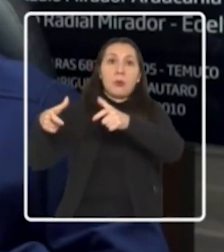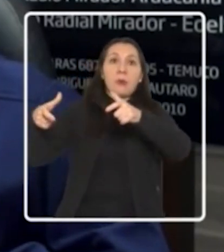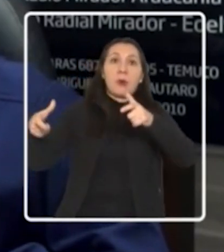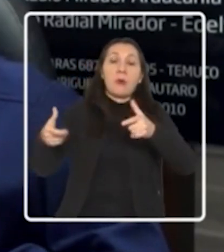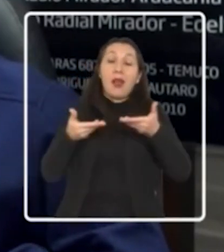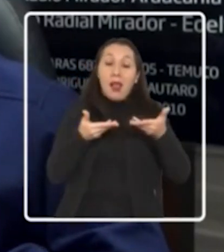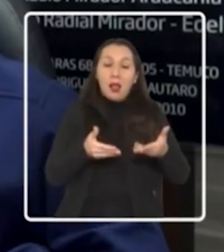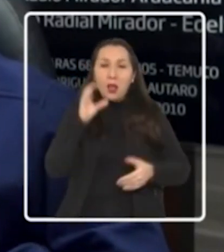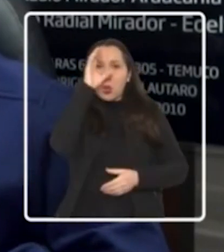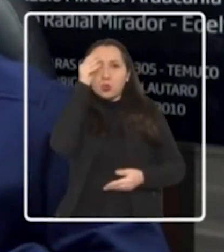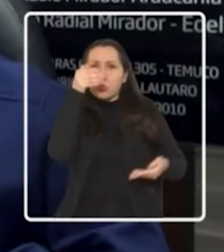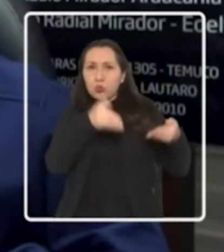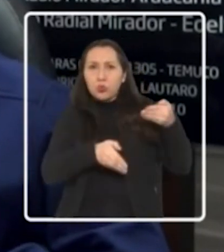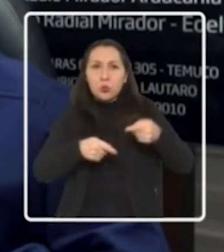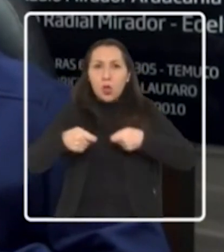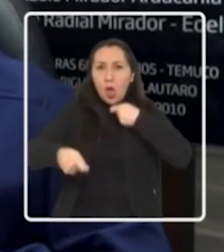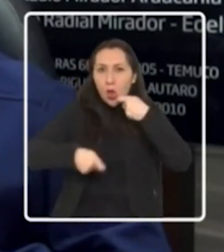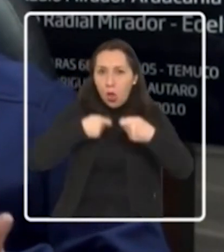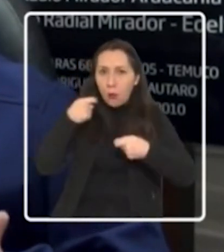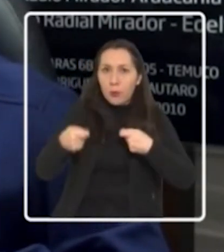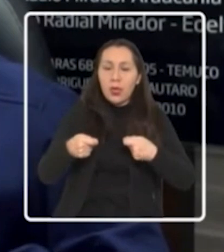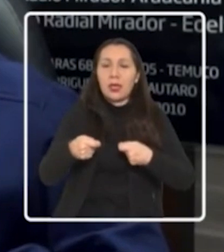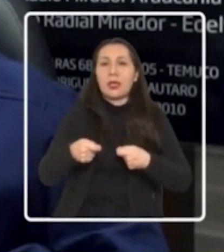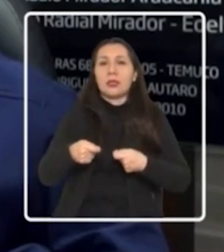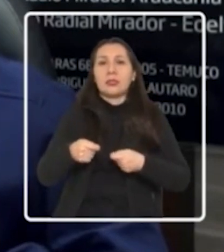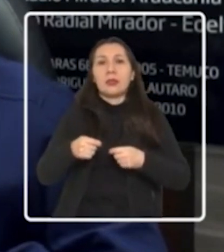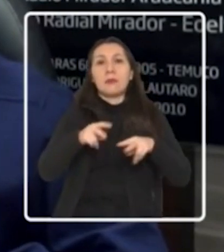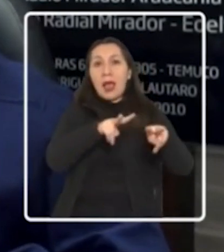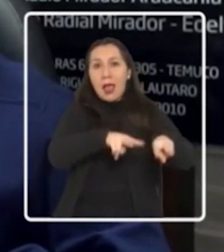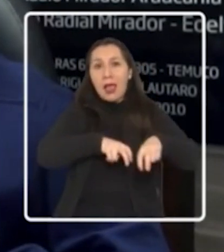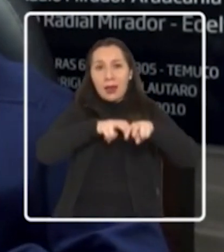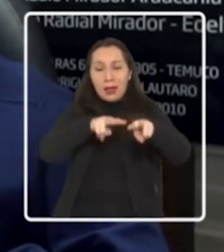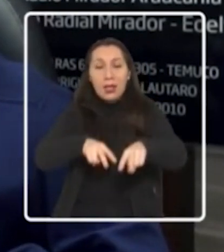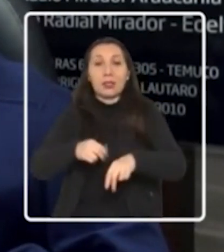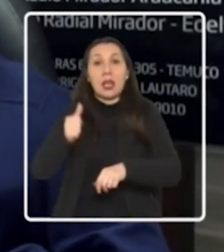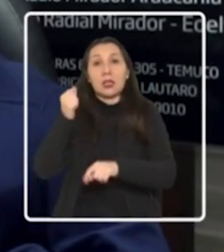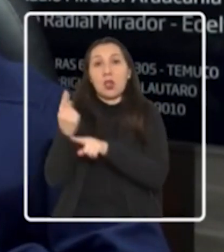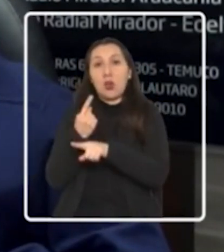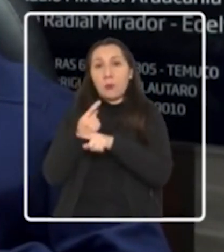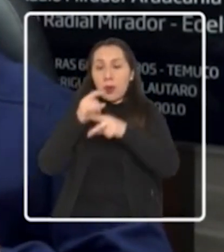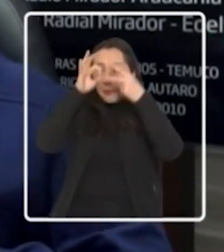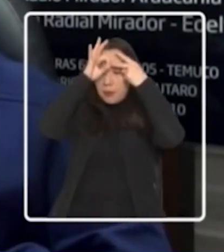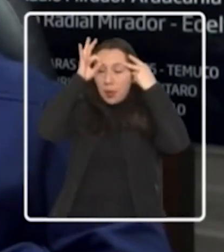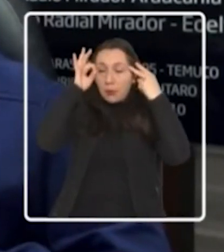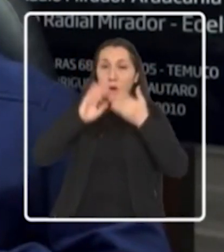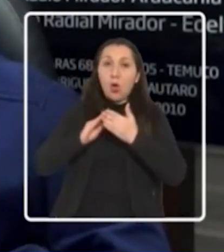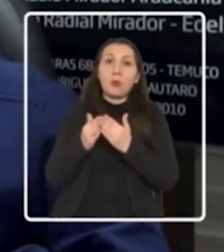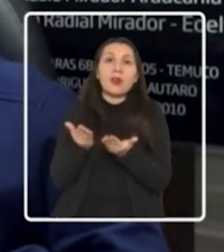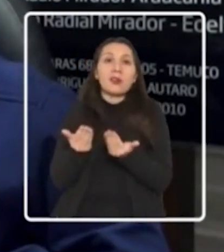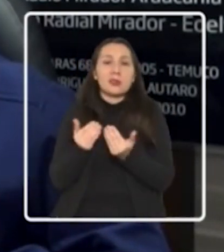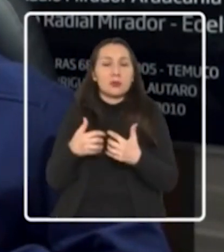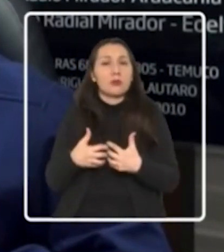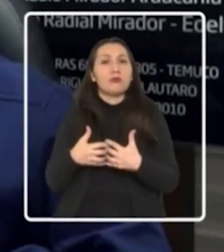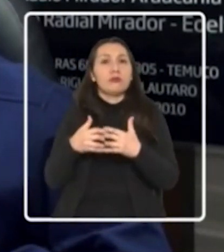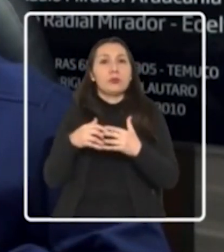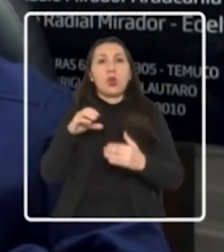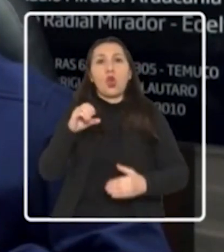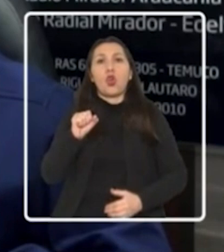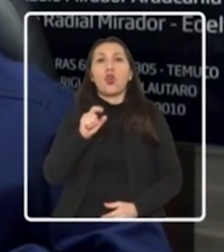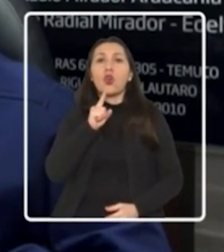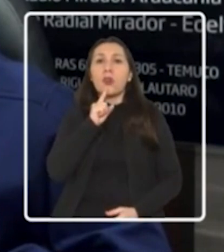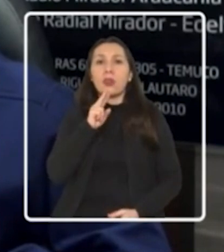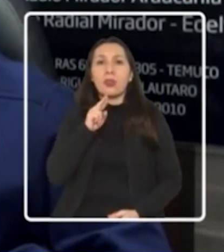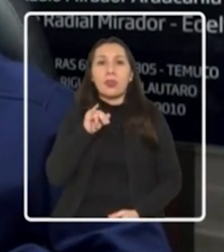acá el turismo la gastronomía la agricultura ayer conversábamos con comunidades mapuches respecto a la necesidad por ejemplo de fortalecer cotri